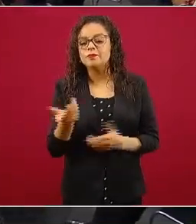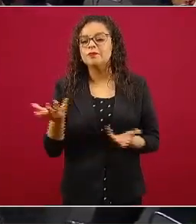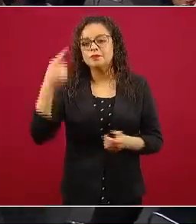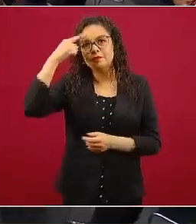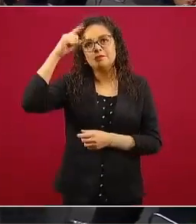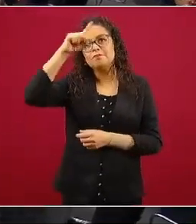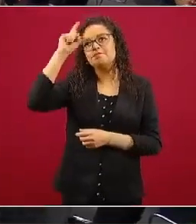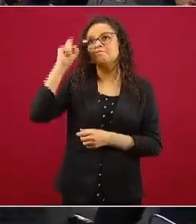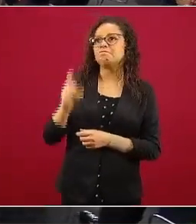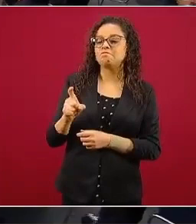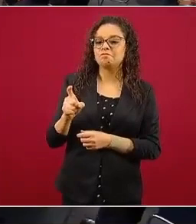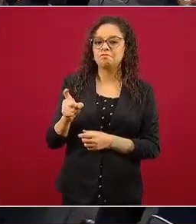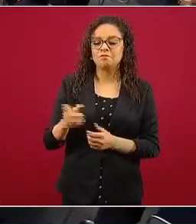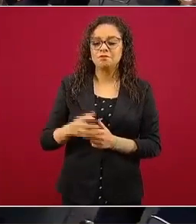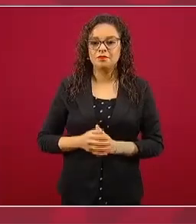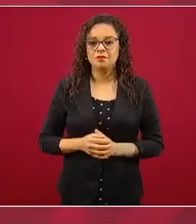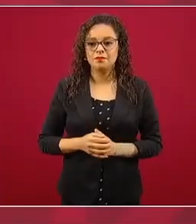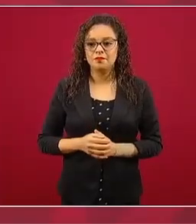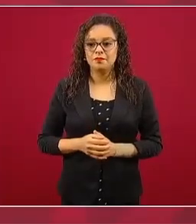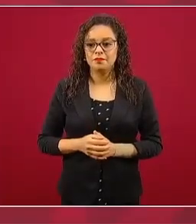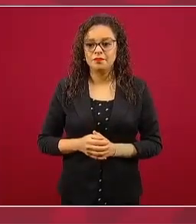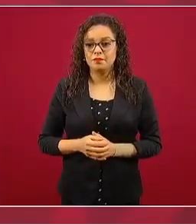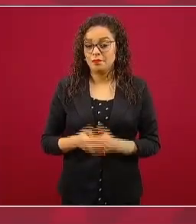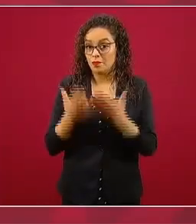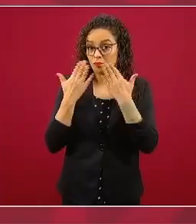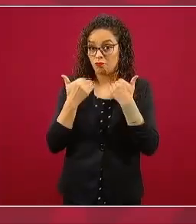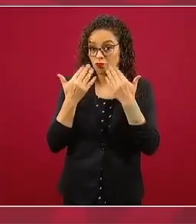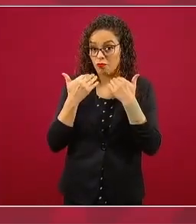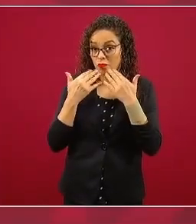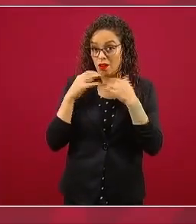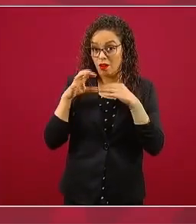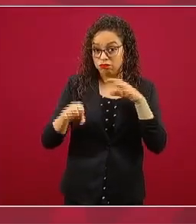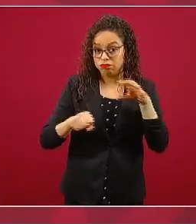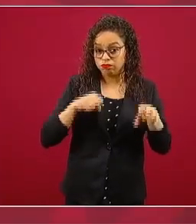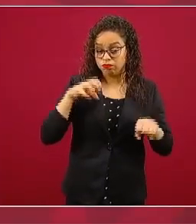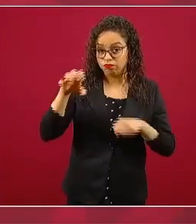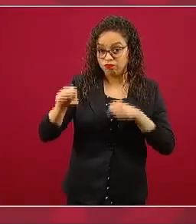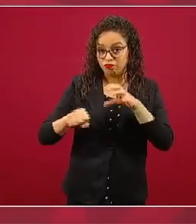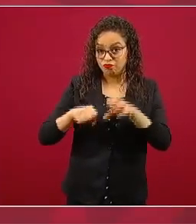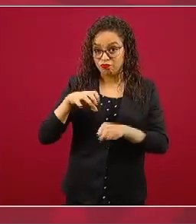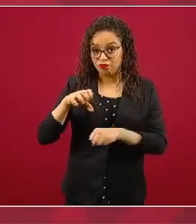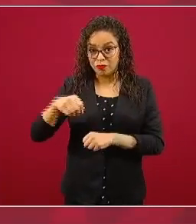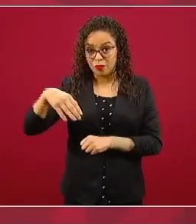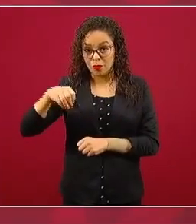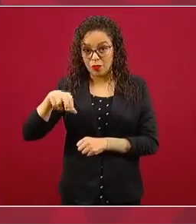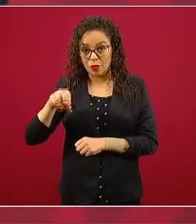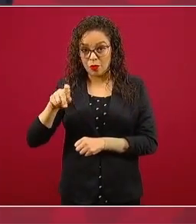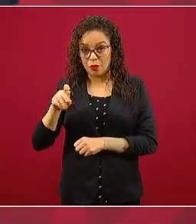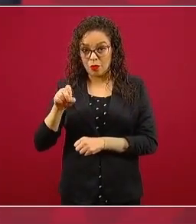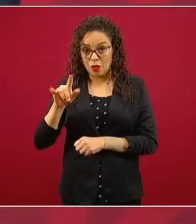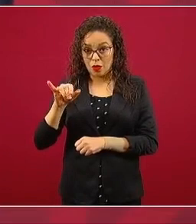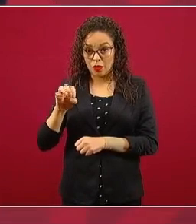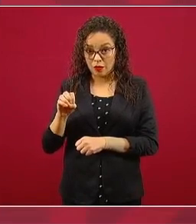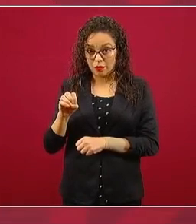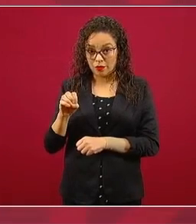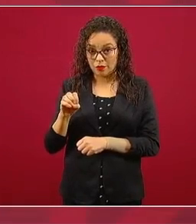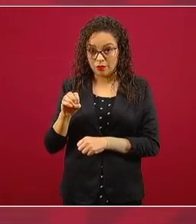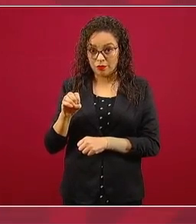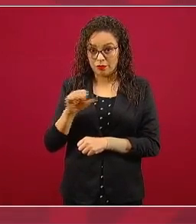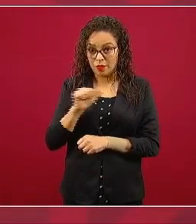¿ya no hay monopolios en la comunicación? ¿Ya no hay